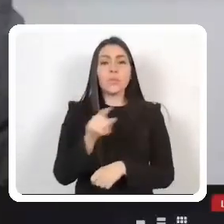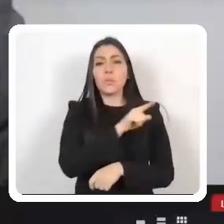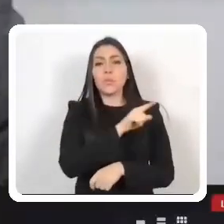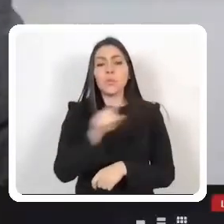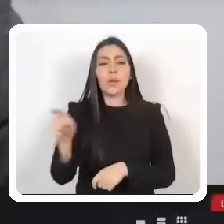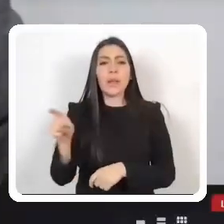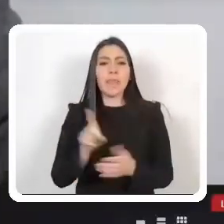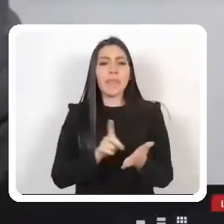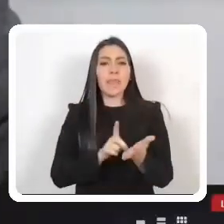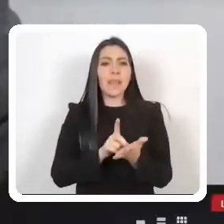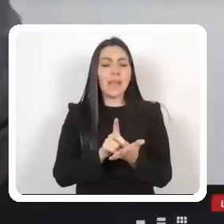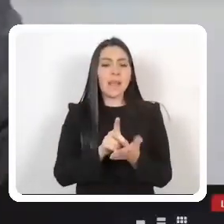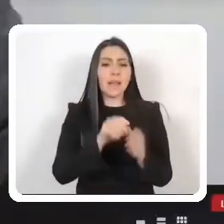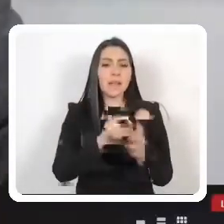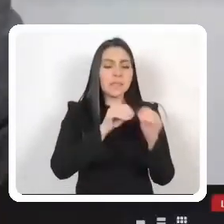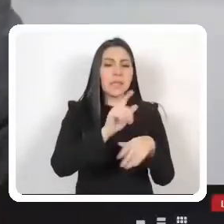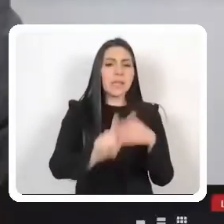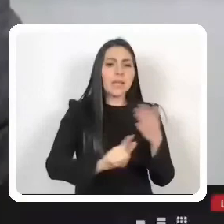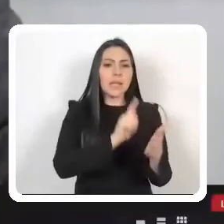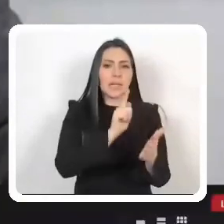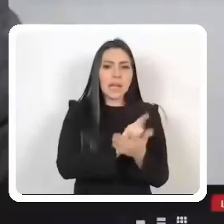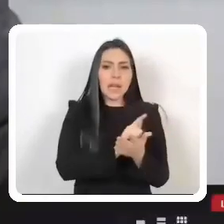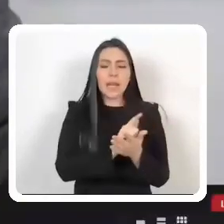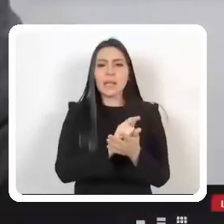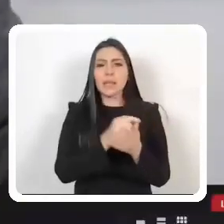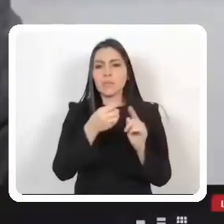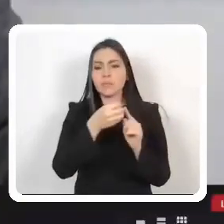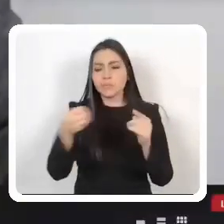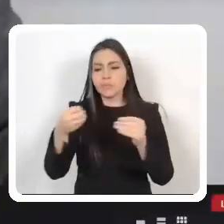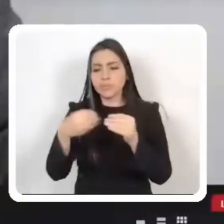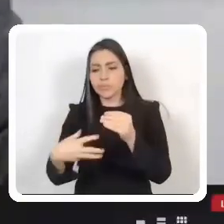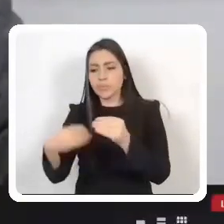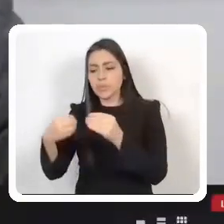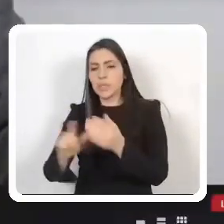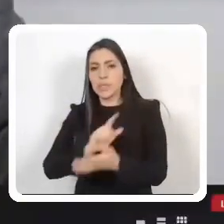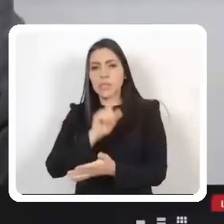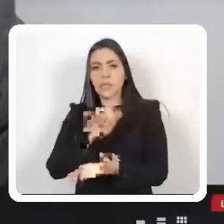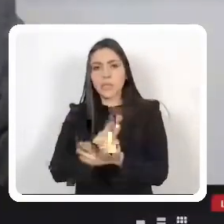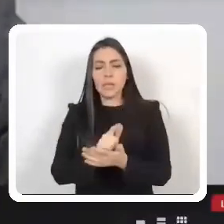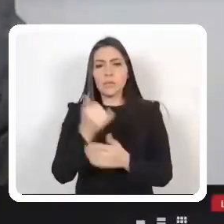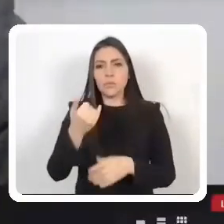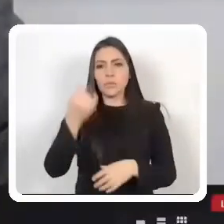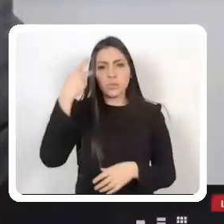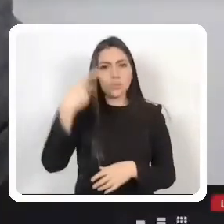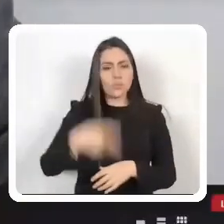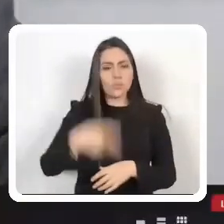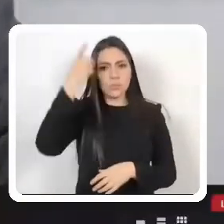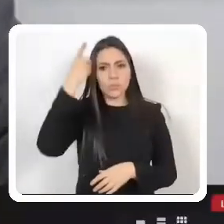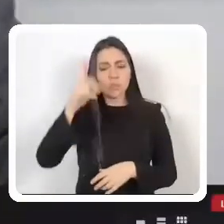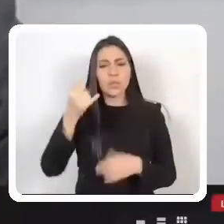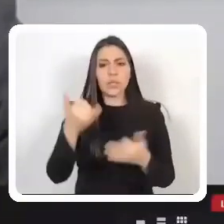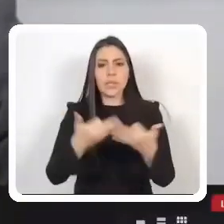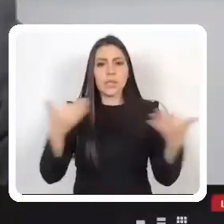legislación, jurisdicción, dominio y soberanía territorial y sobre los recursos naturales